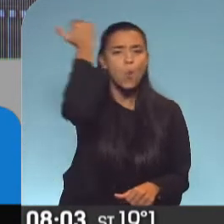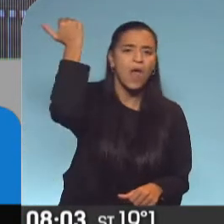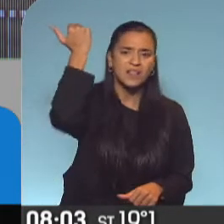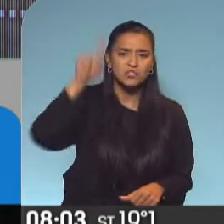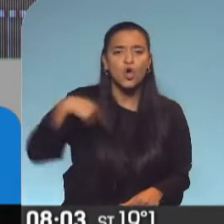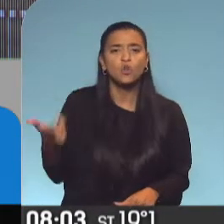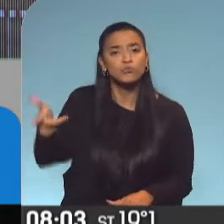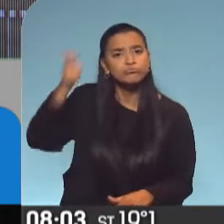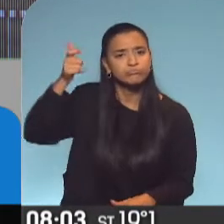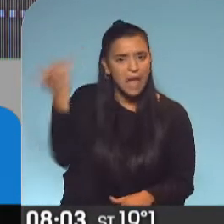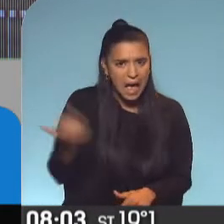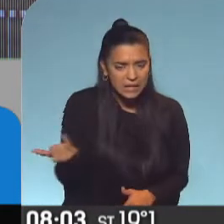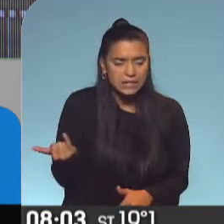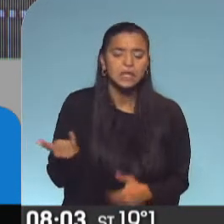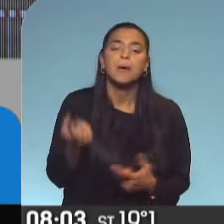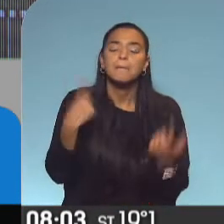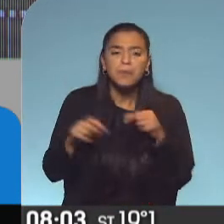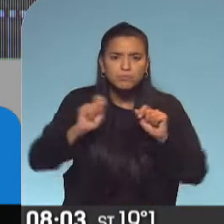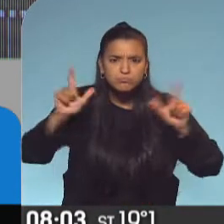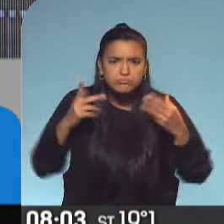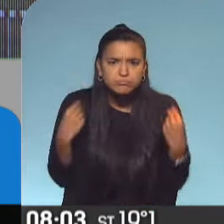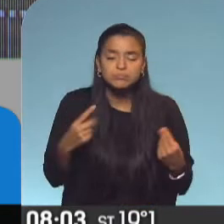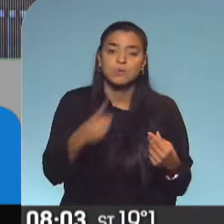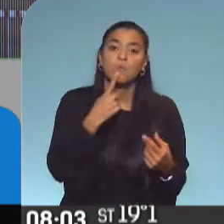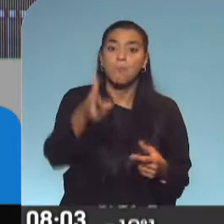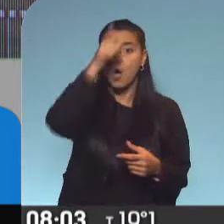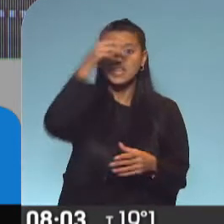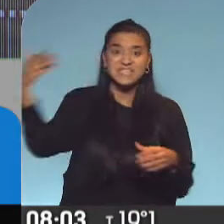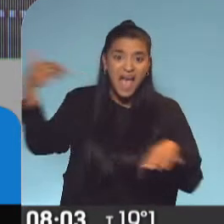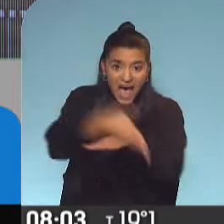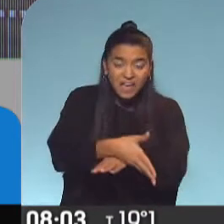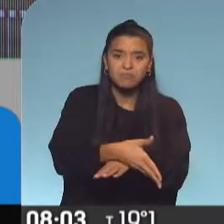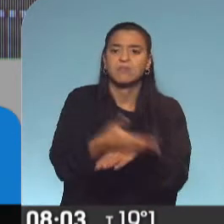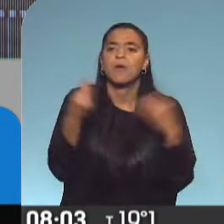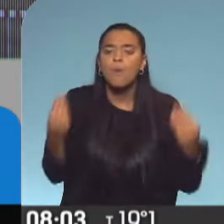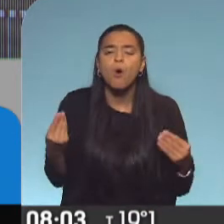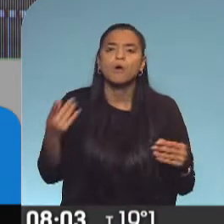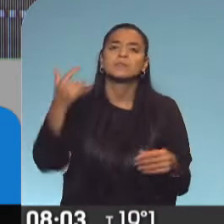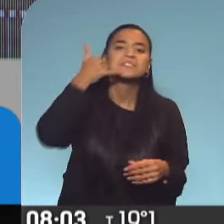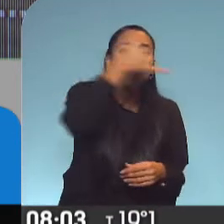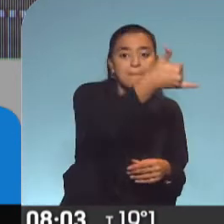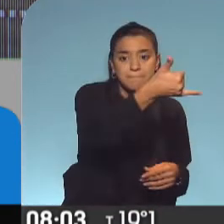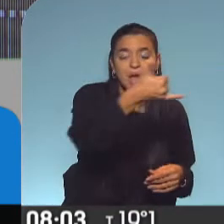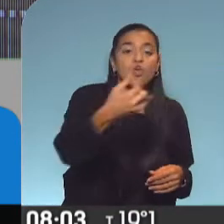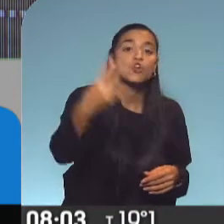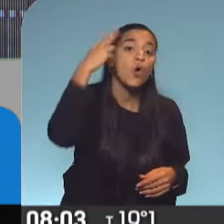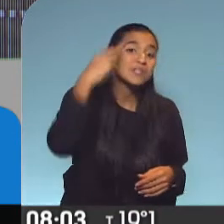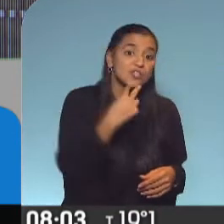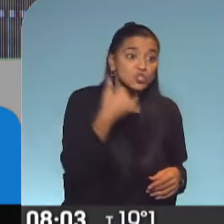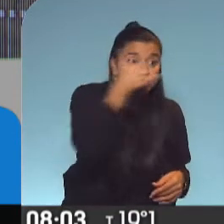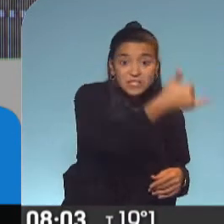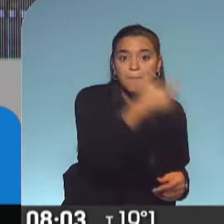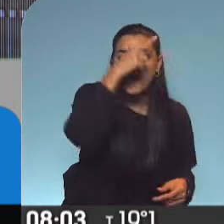con una herida de arma de fuego. Pero lo llamativo es que cuando entró la policía, alertados por un llamado a la línea de emergencias 911,